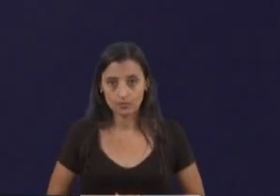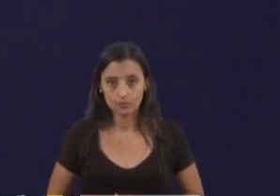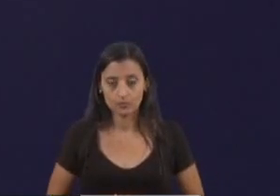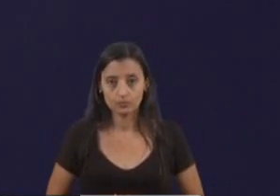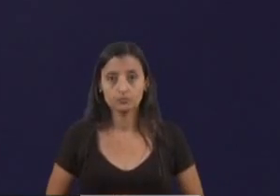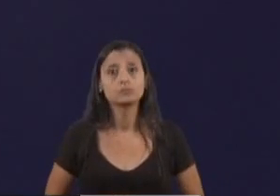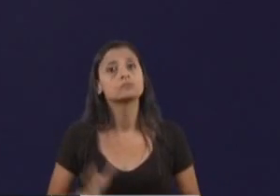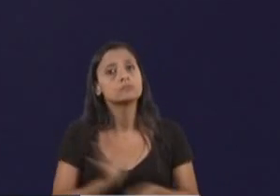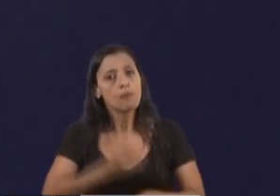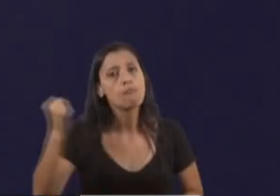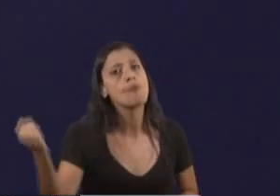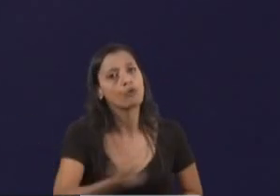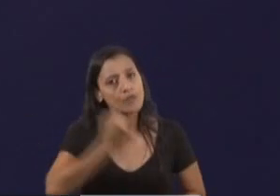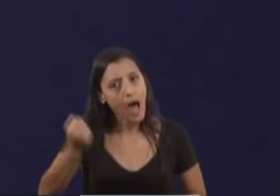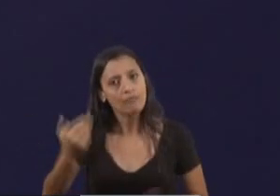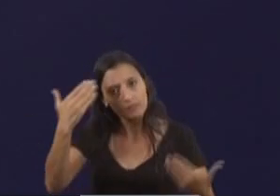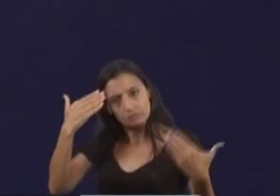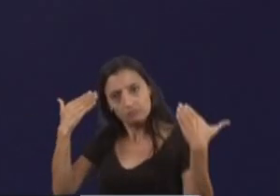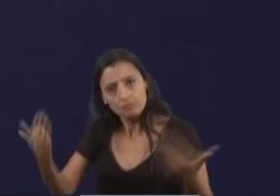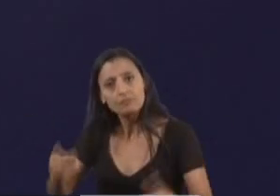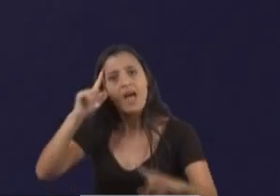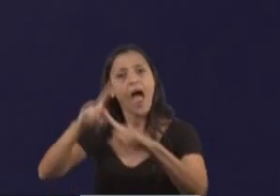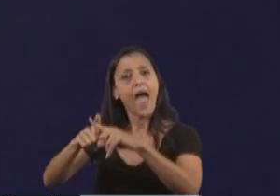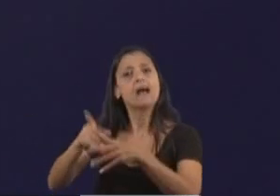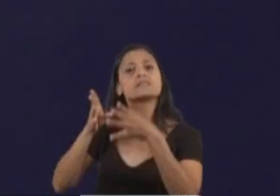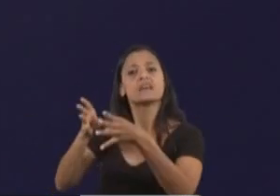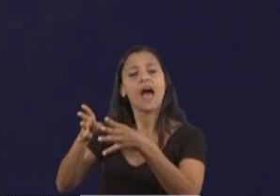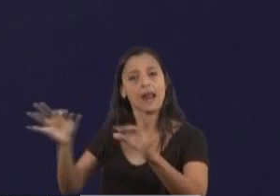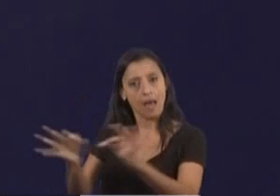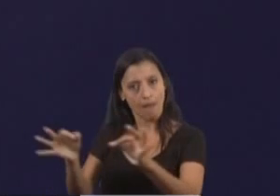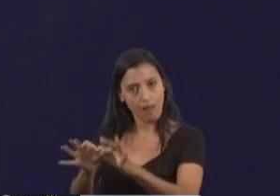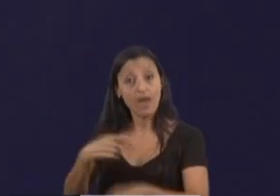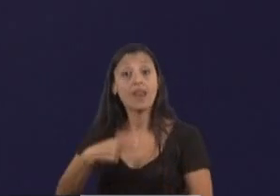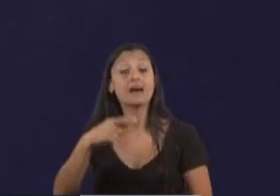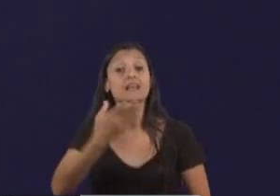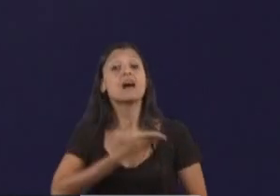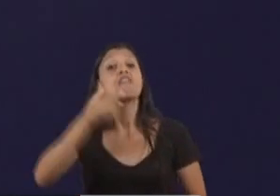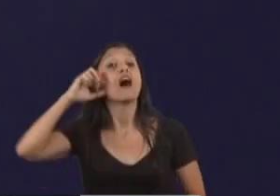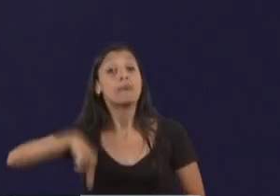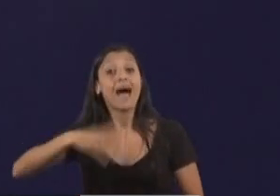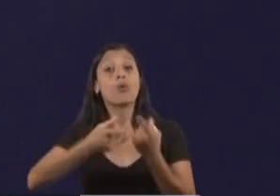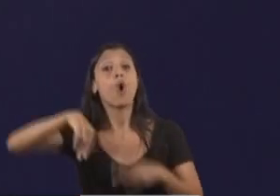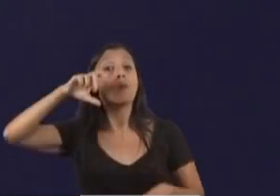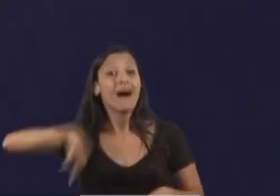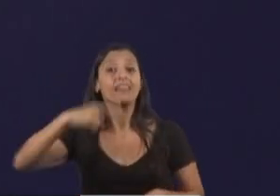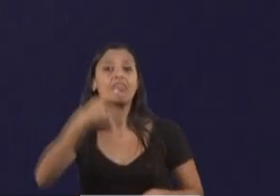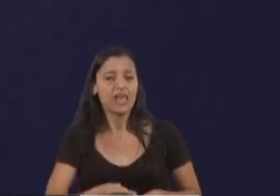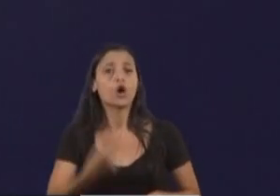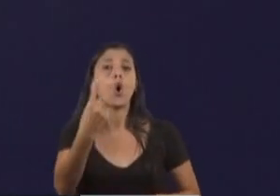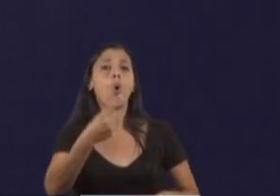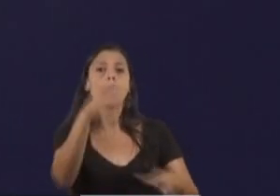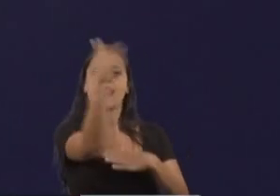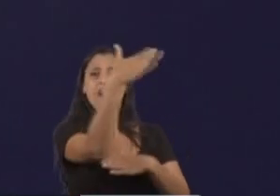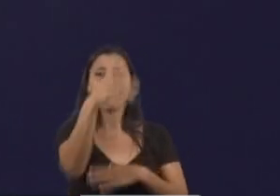a los veteranos de guerra. Hizo una mención sobre una bandera que habíamos quitado del patio